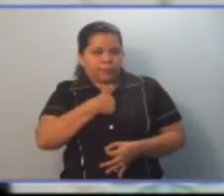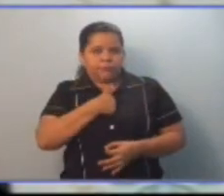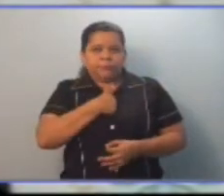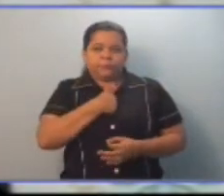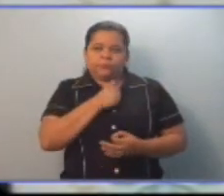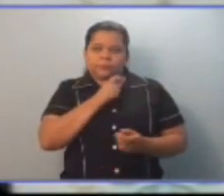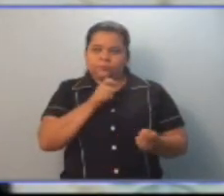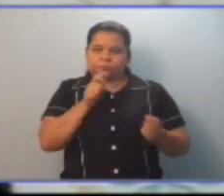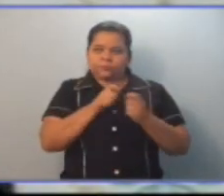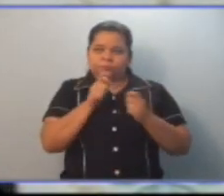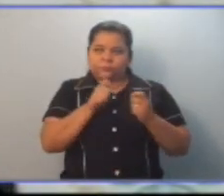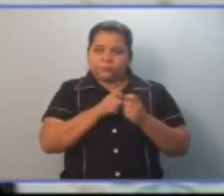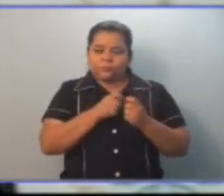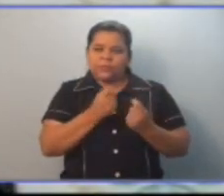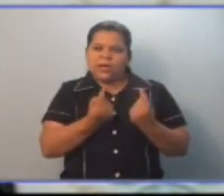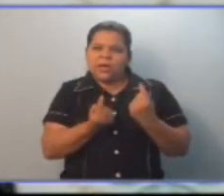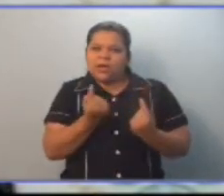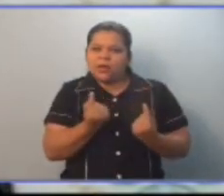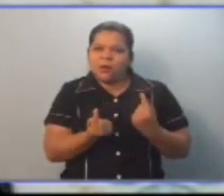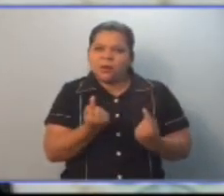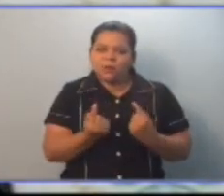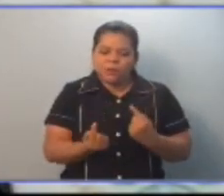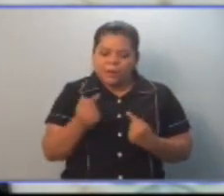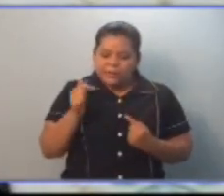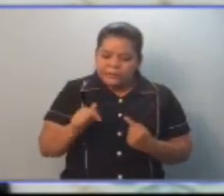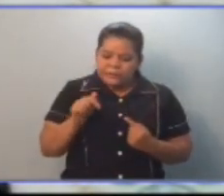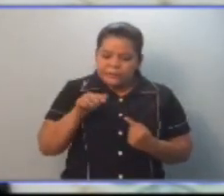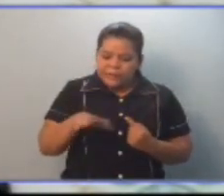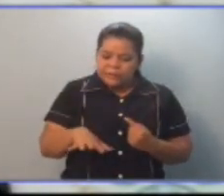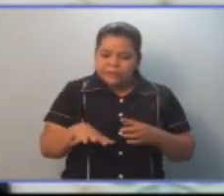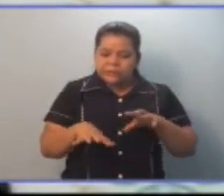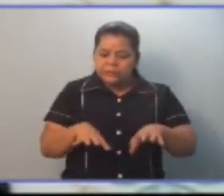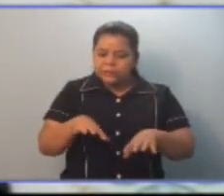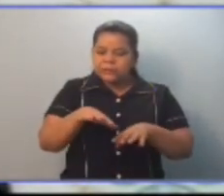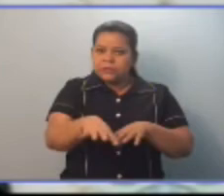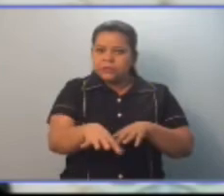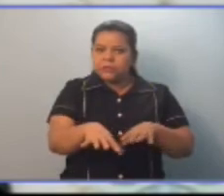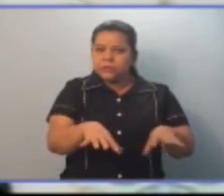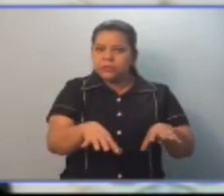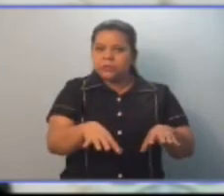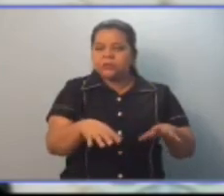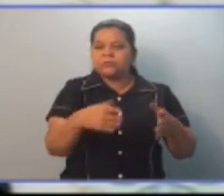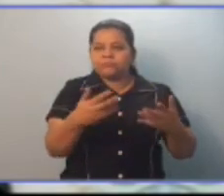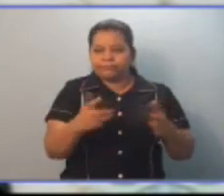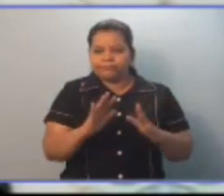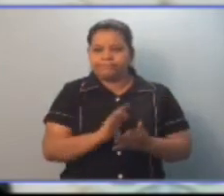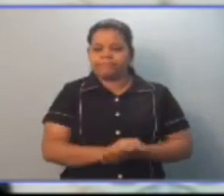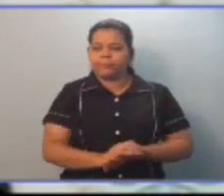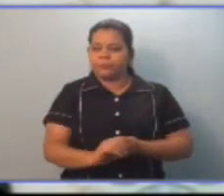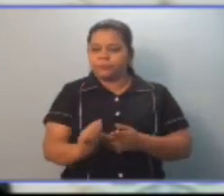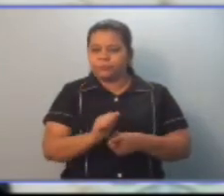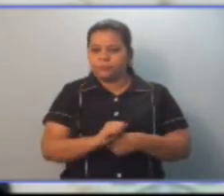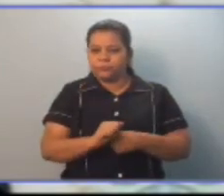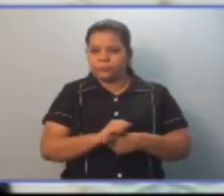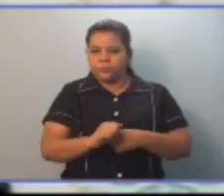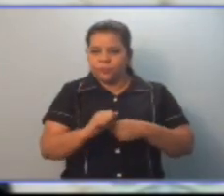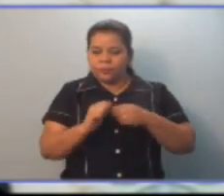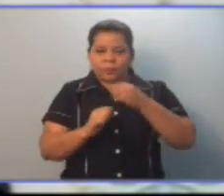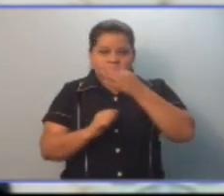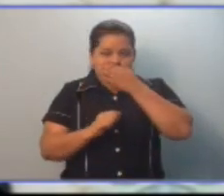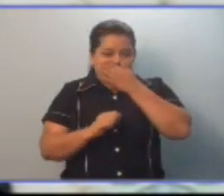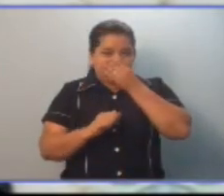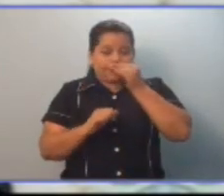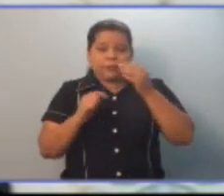específicamente en cuál de estos espacios es que se practica,